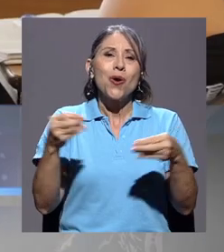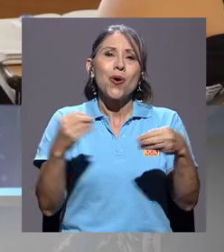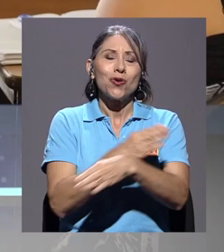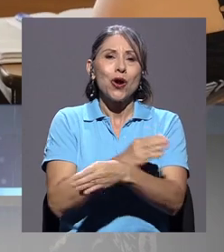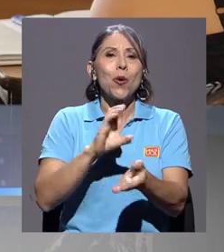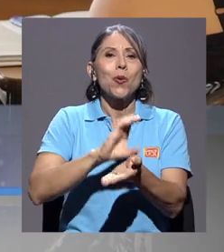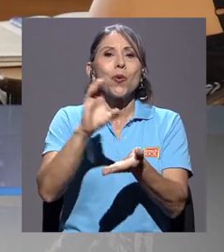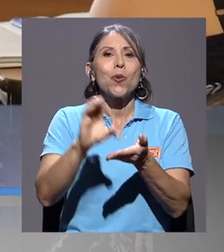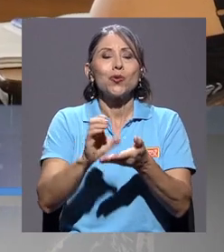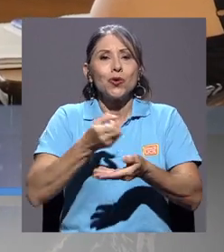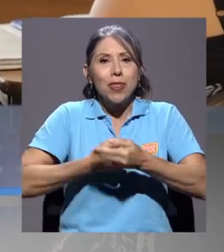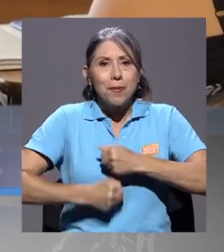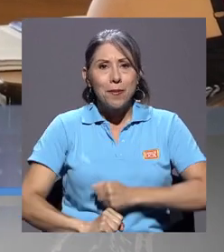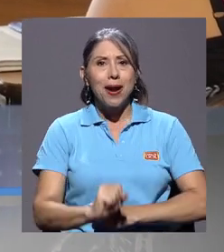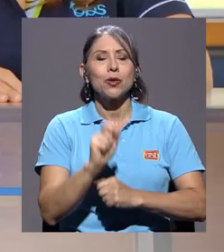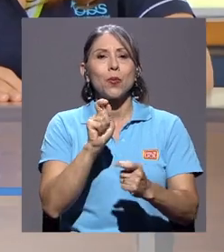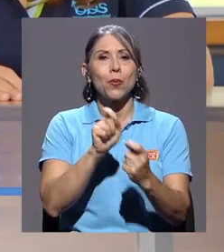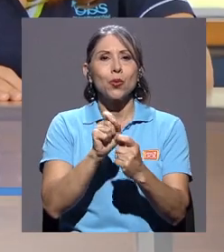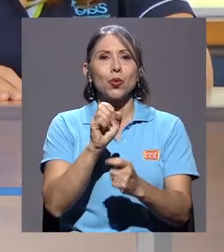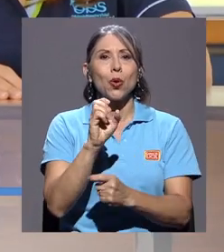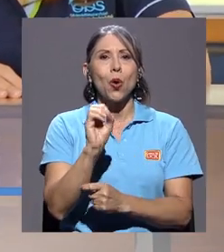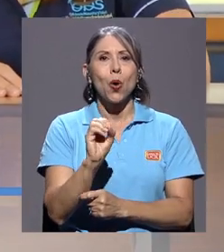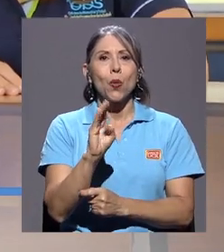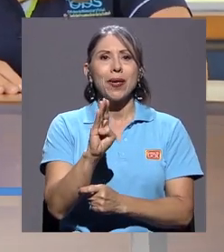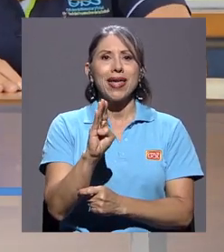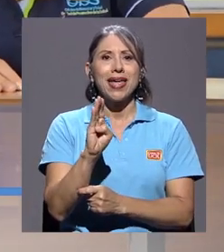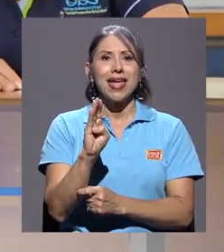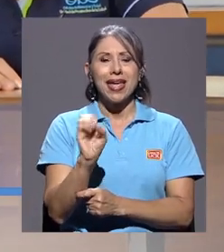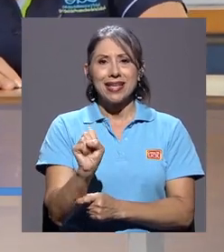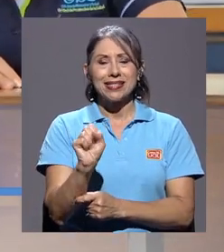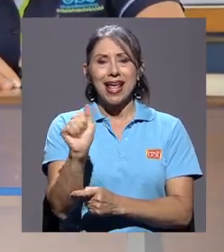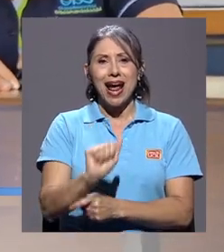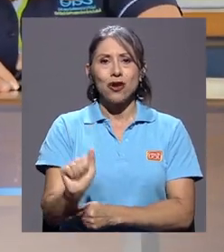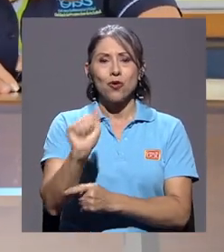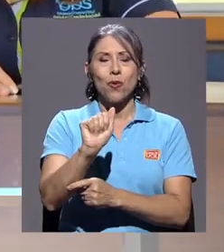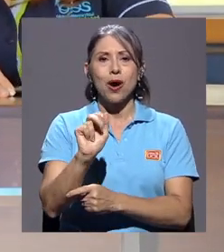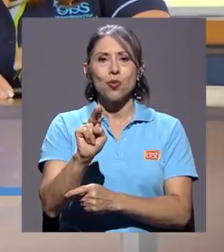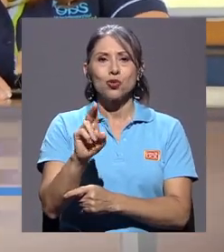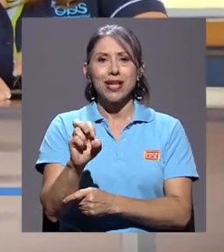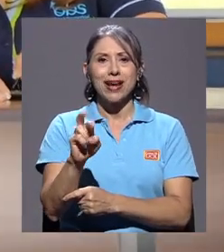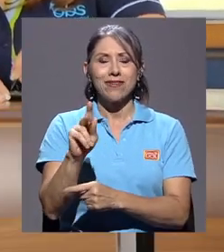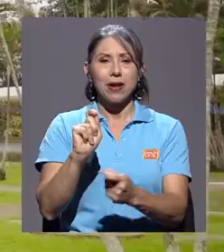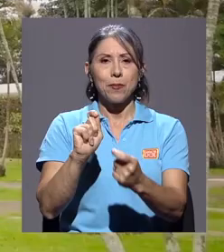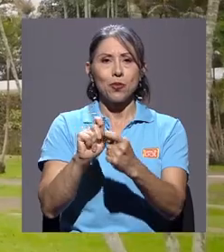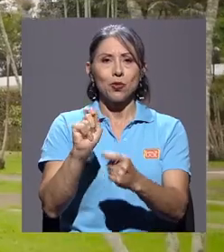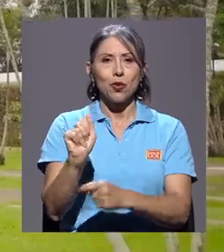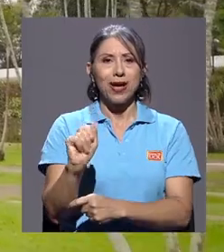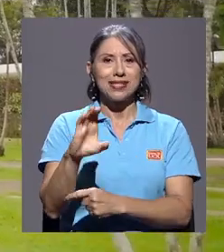cursodeparto.obs@ucr.ac.cr.